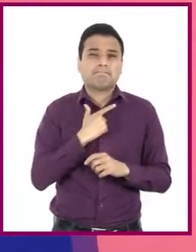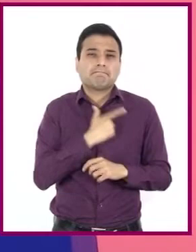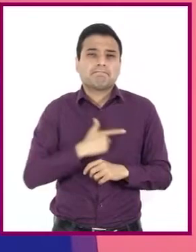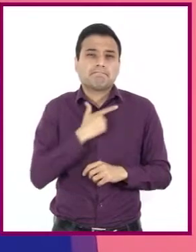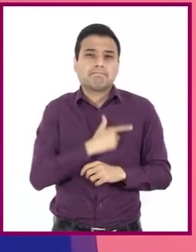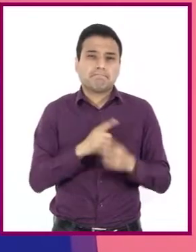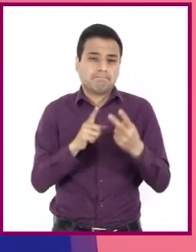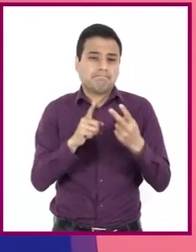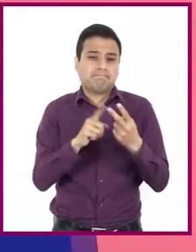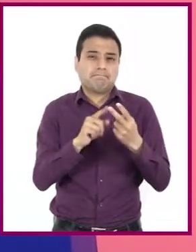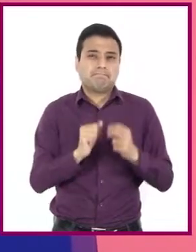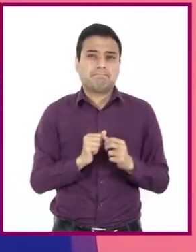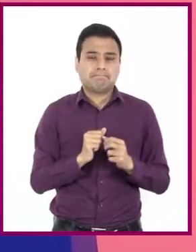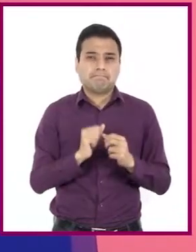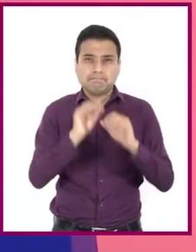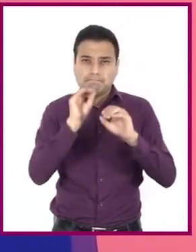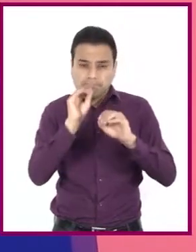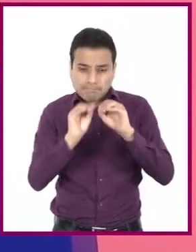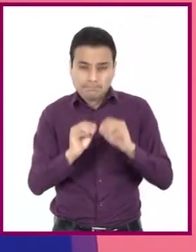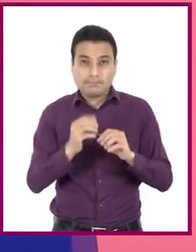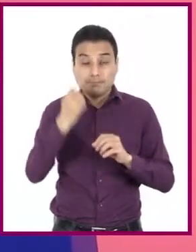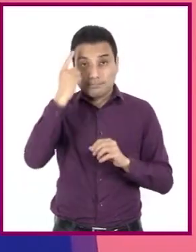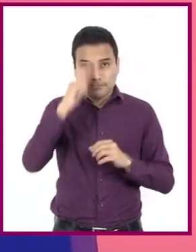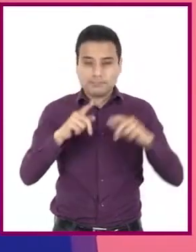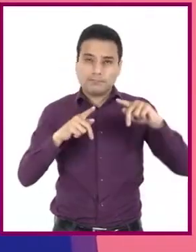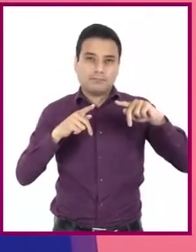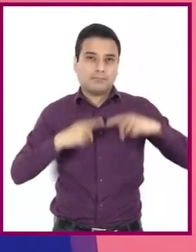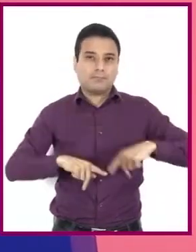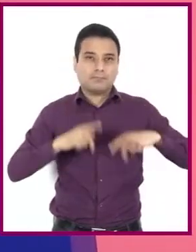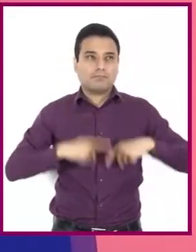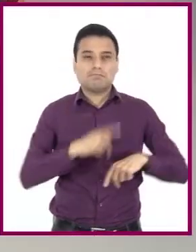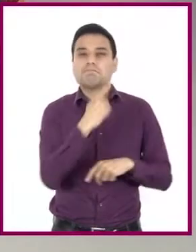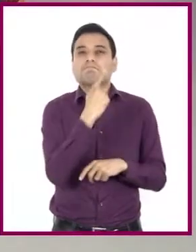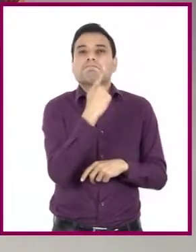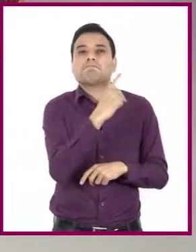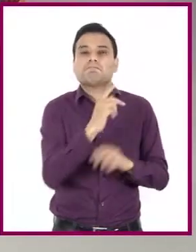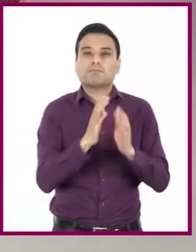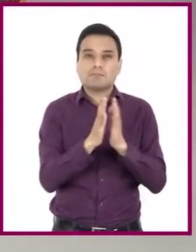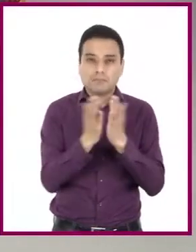abstractas para que el lector llegue a sus propias interpretaciones.